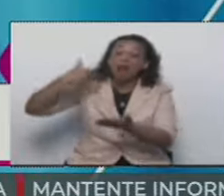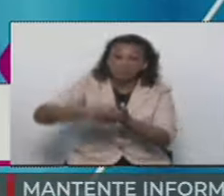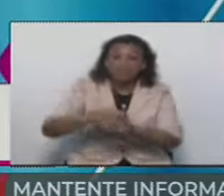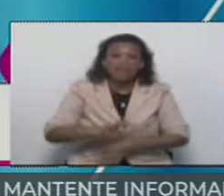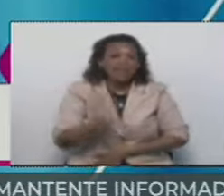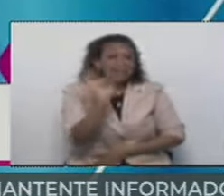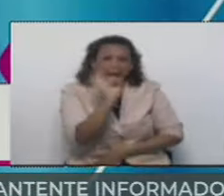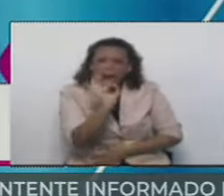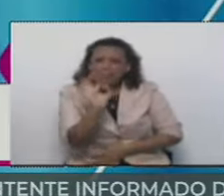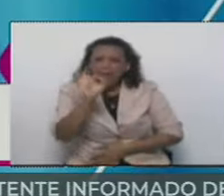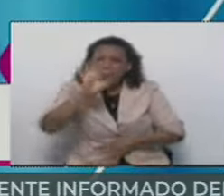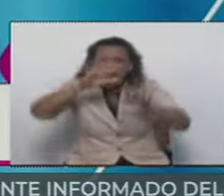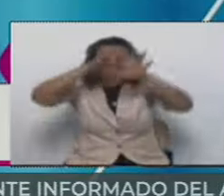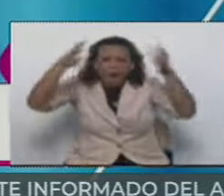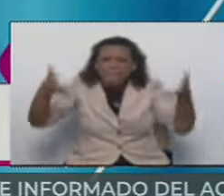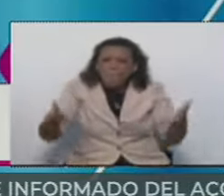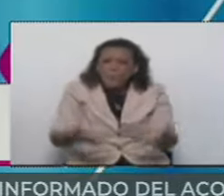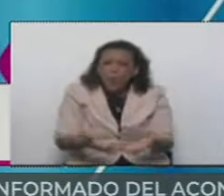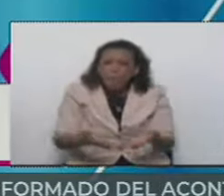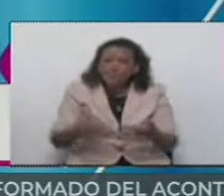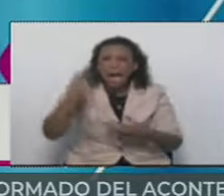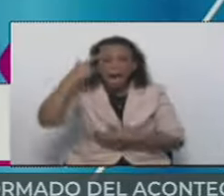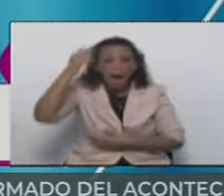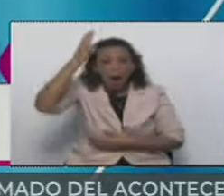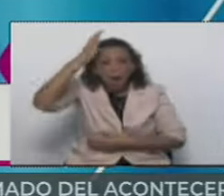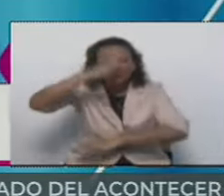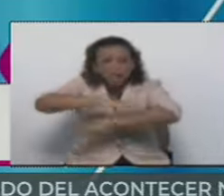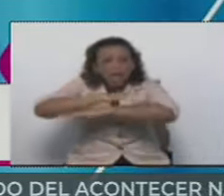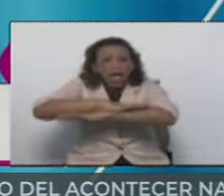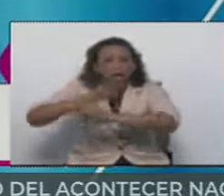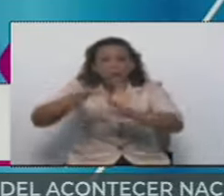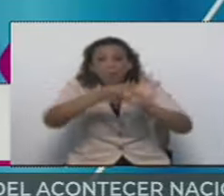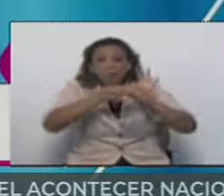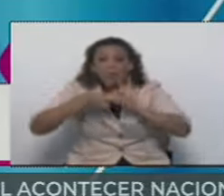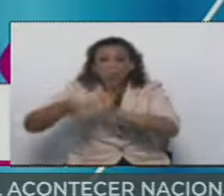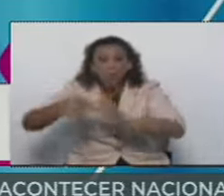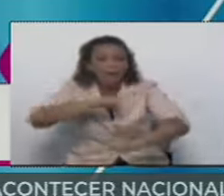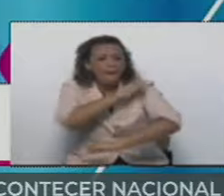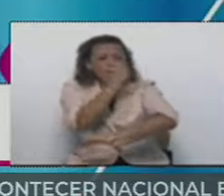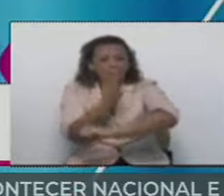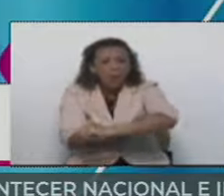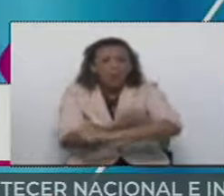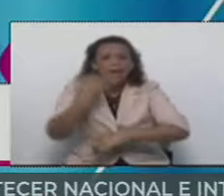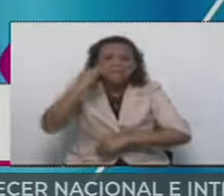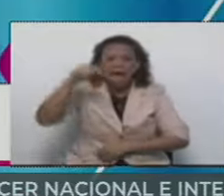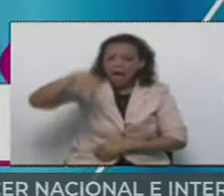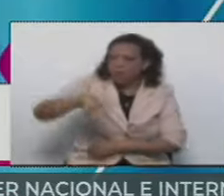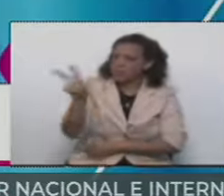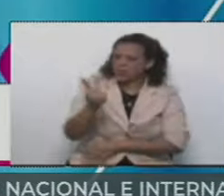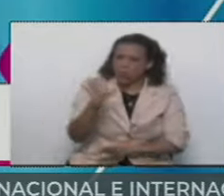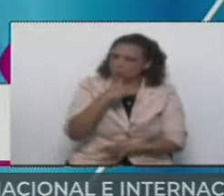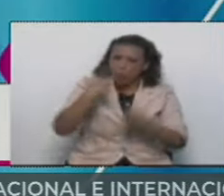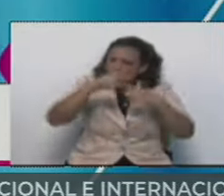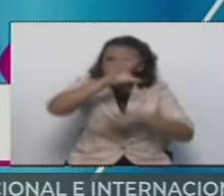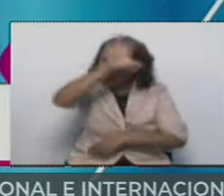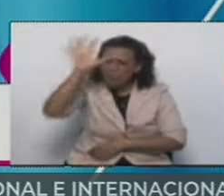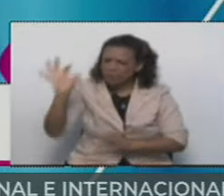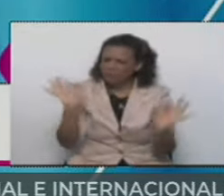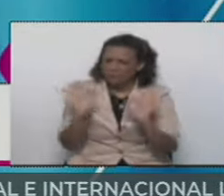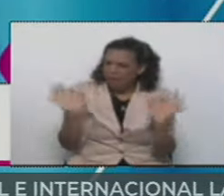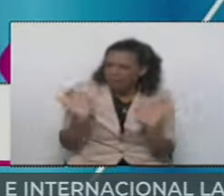hay en nuestra historia el nivel de conciencia, de unión, de empoderamiento y de organización que hoy tenemos. Así